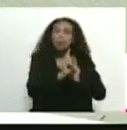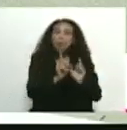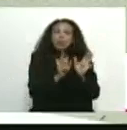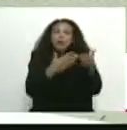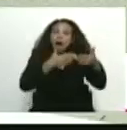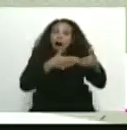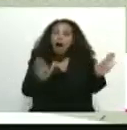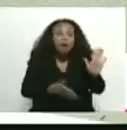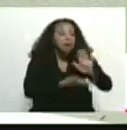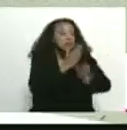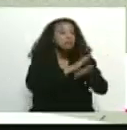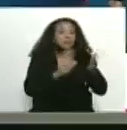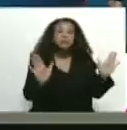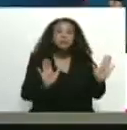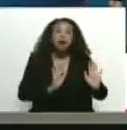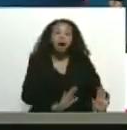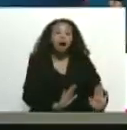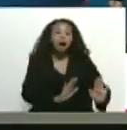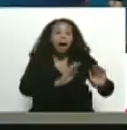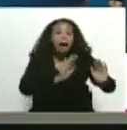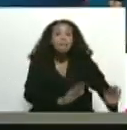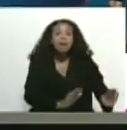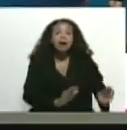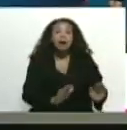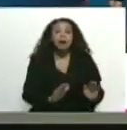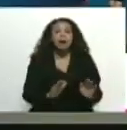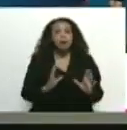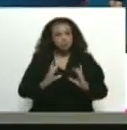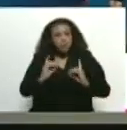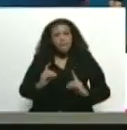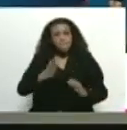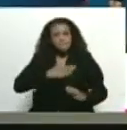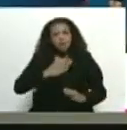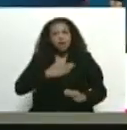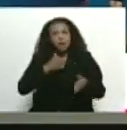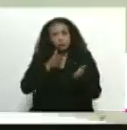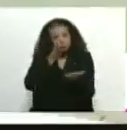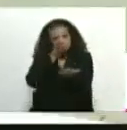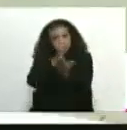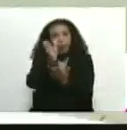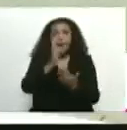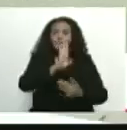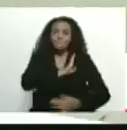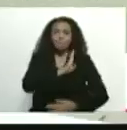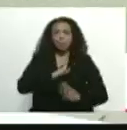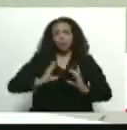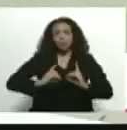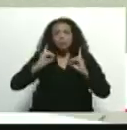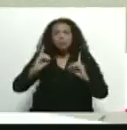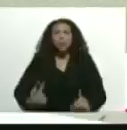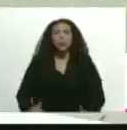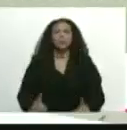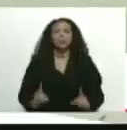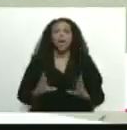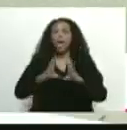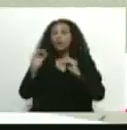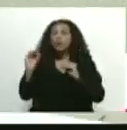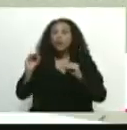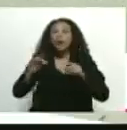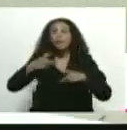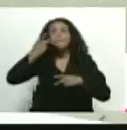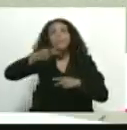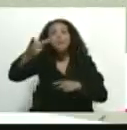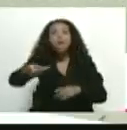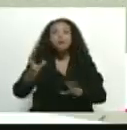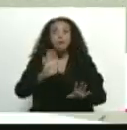vida social libre de sanciones y a tomar nuestros propios caminos, nuestras propias decisiones, en todos los marcos de la